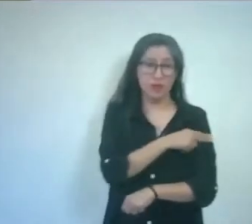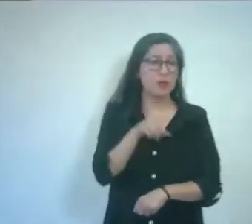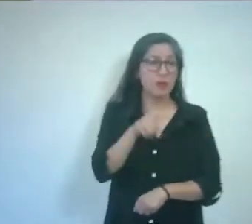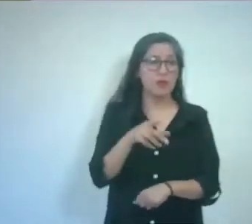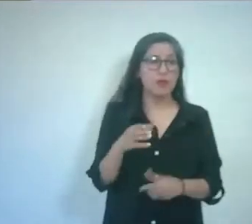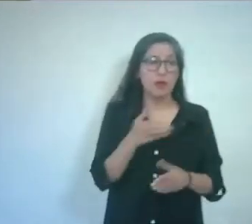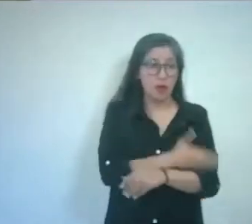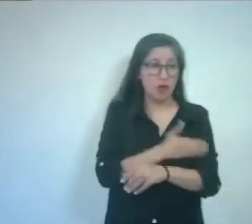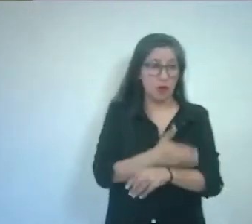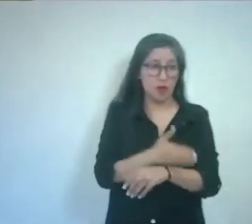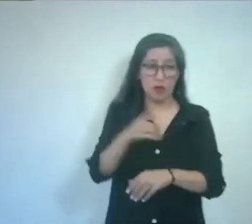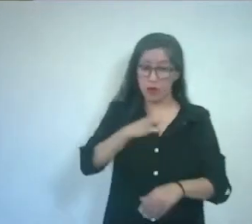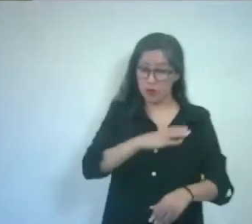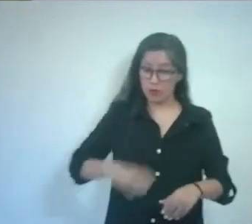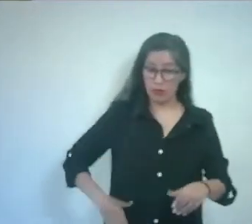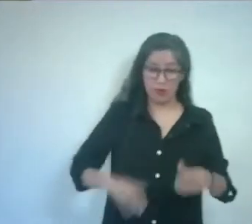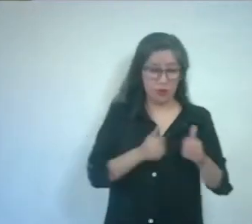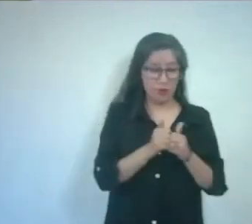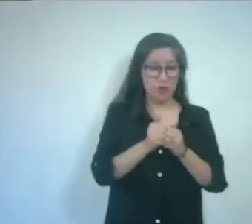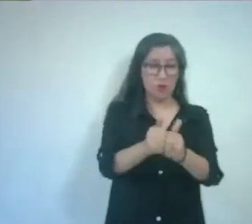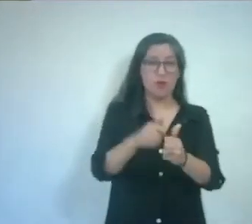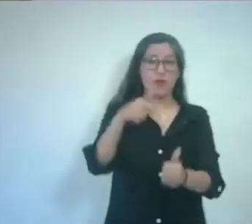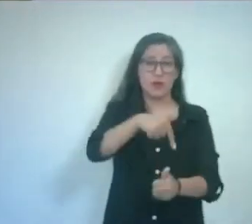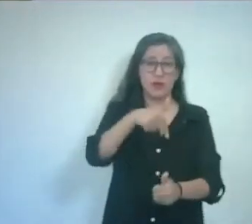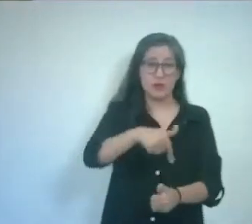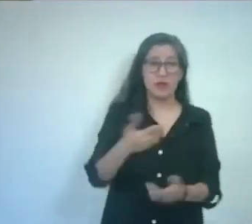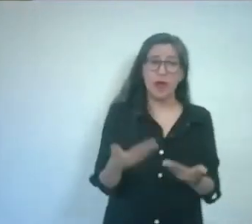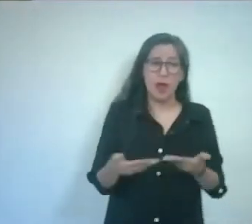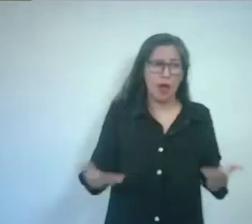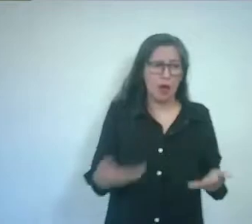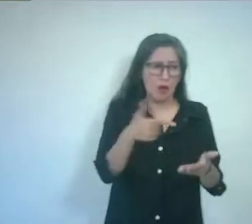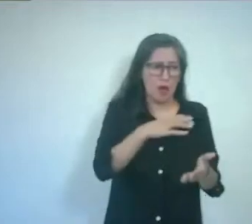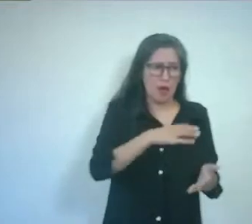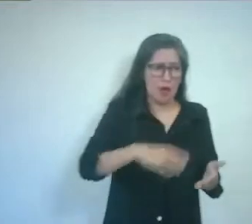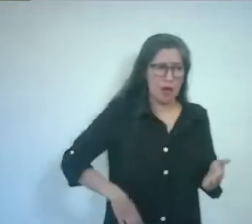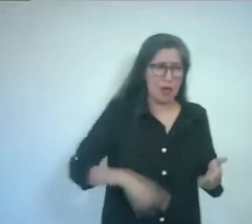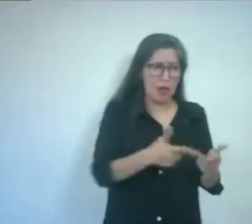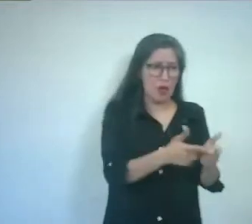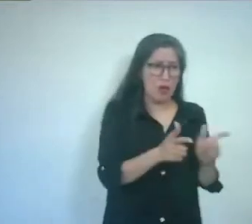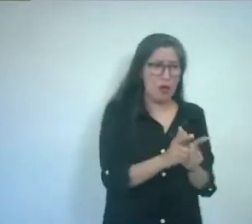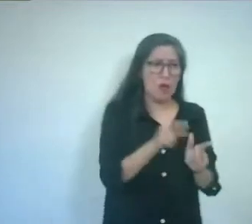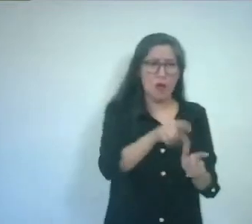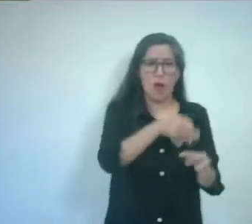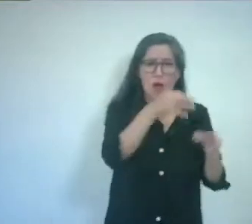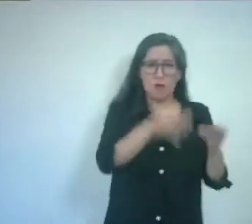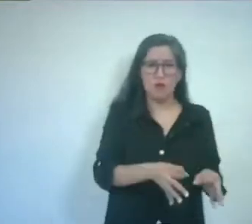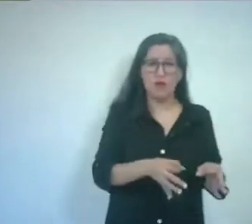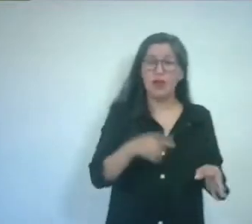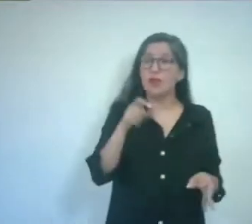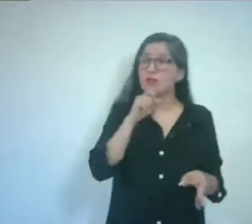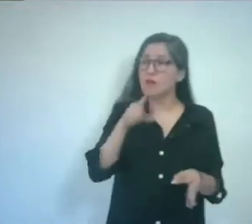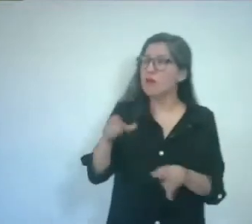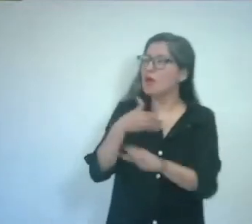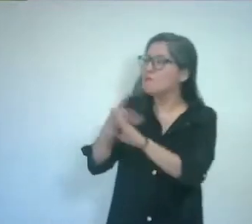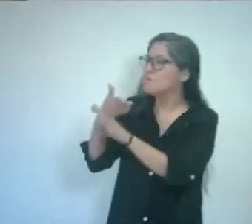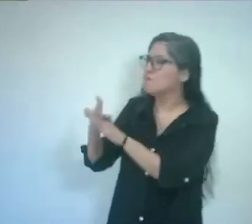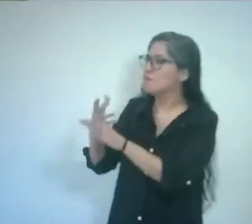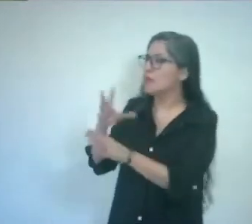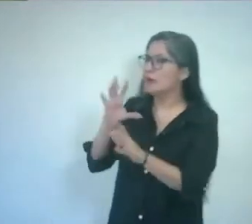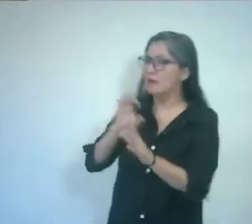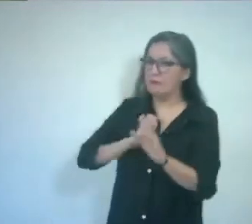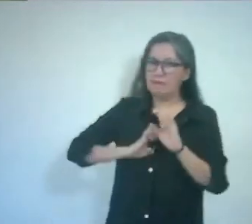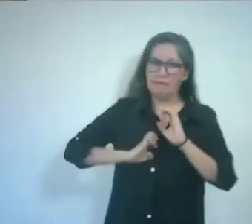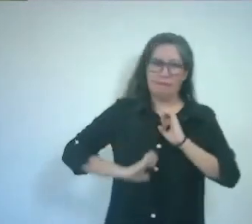a los candidatos del partido oficial y esté haciendo labores de intimidación y de inhibición al